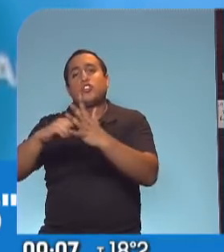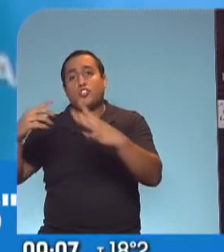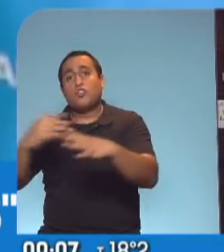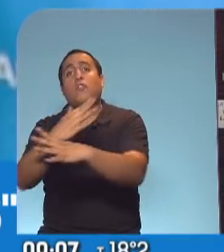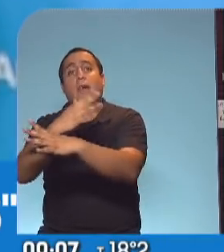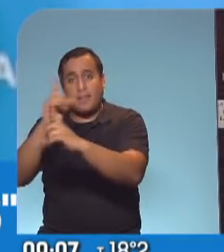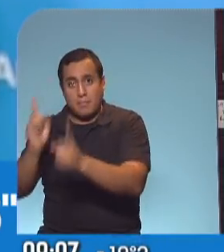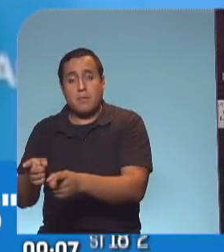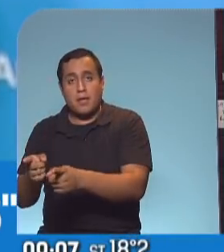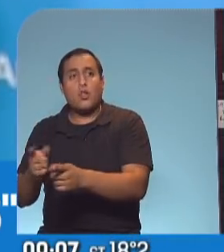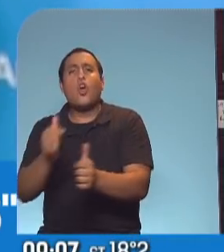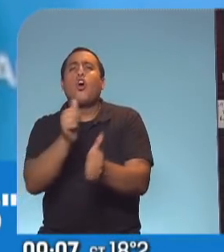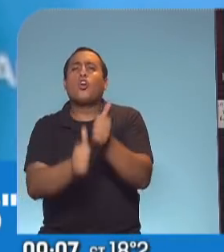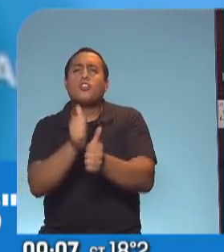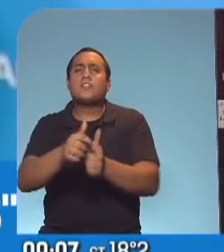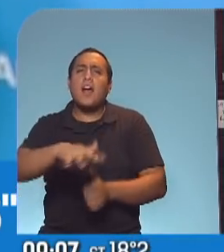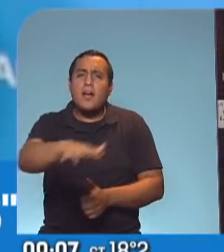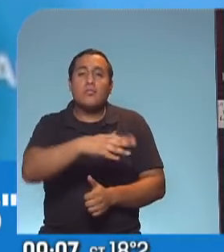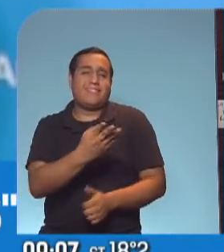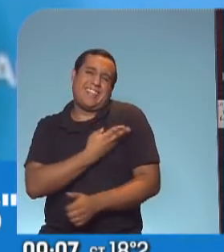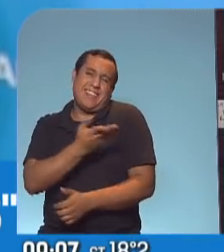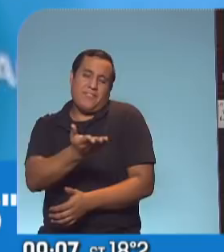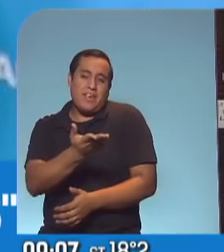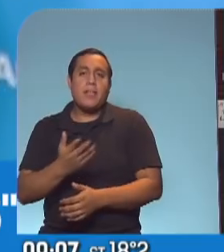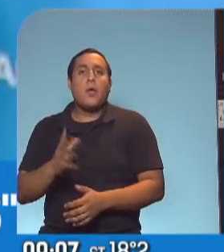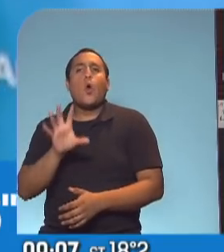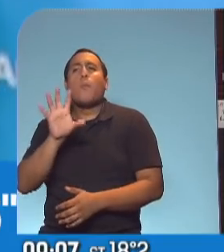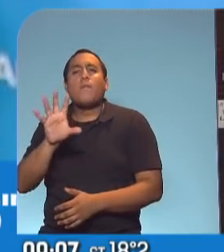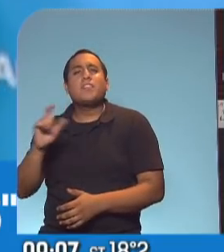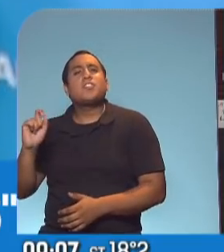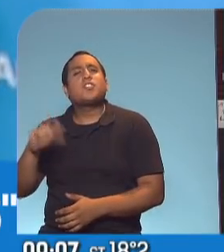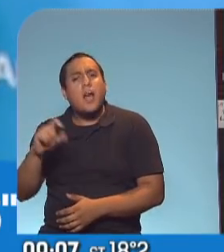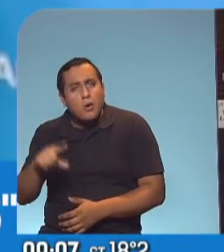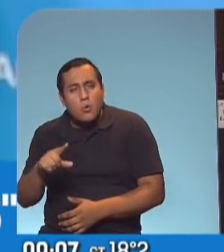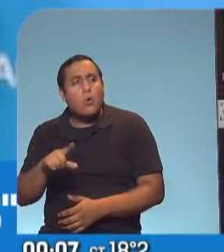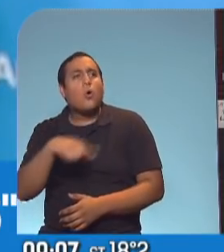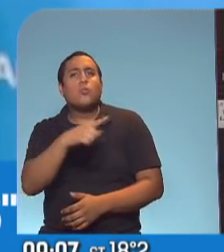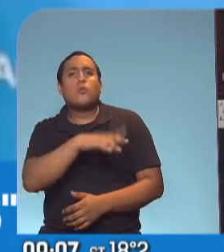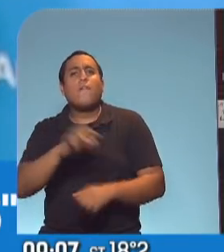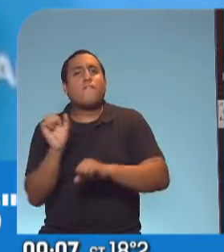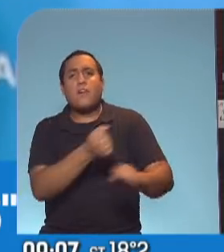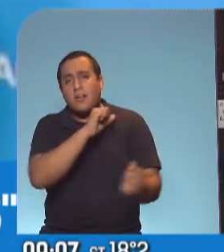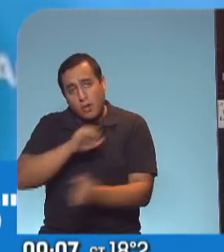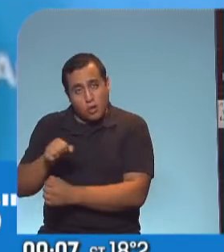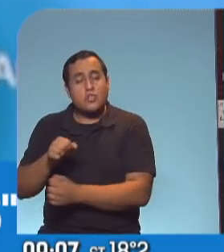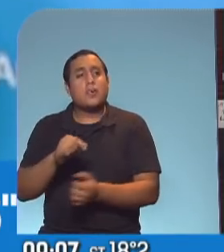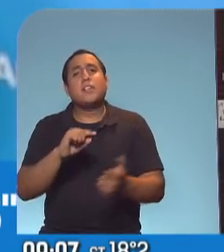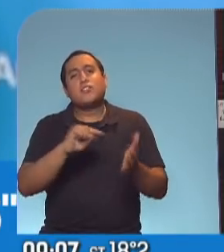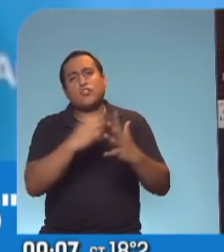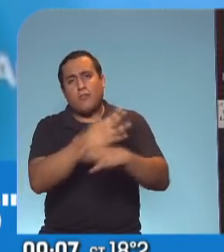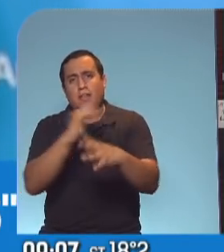Aires, en la ciudad Rosario, en Santa Fe, en la provincia del Chaco, en las ciudades de Bariloche, Choel,